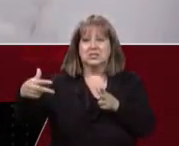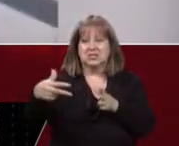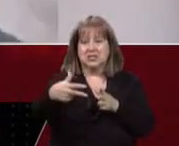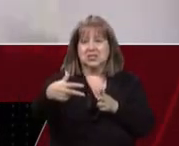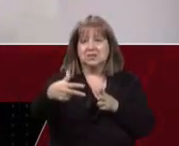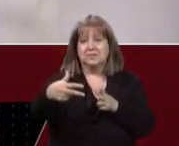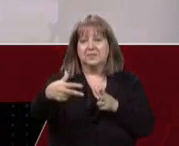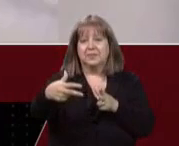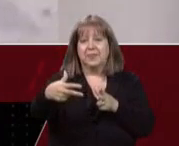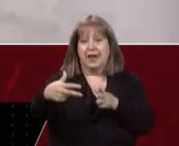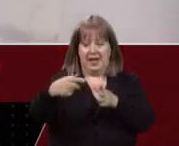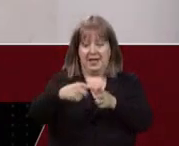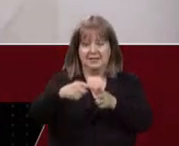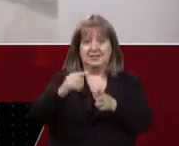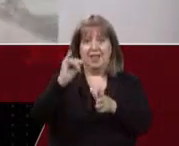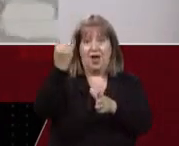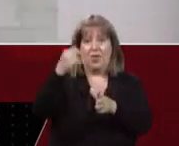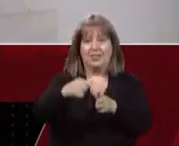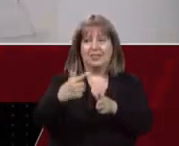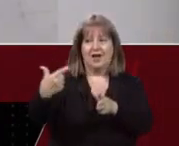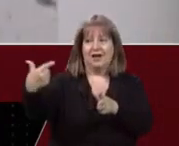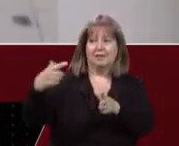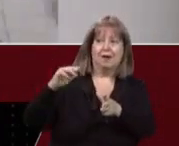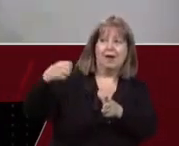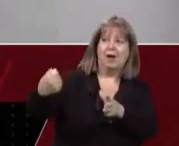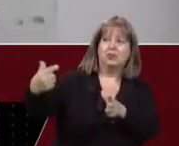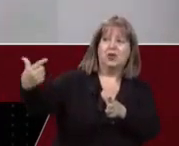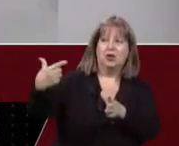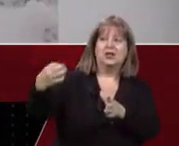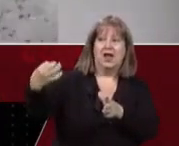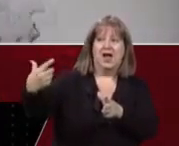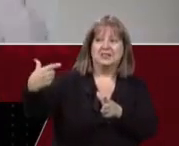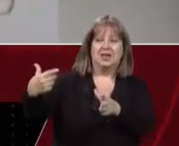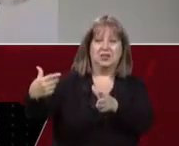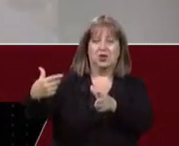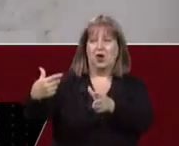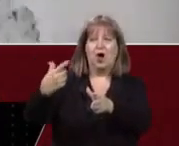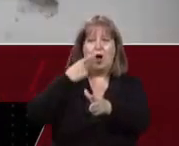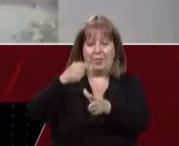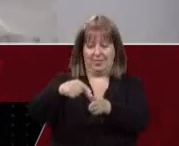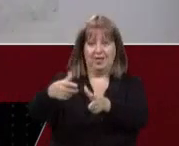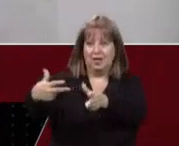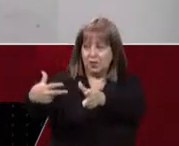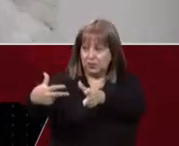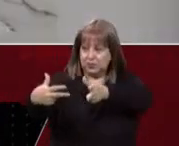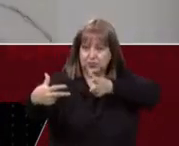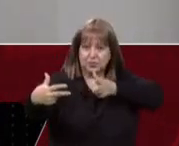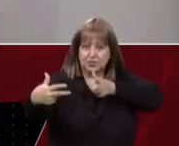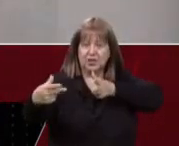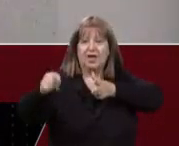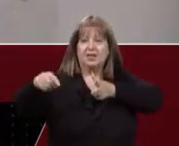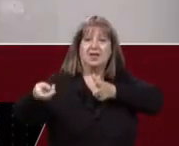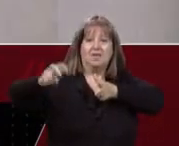en el momento fue que se dirigieron hasta el lugar hasta el habitáculo donde quedó la camioneta y allí